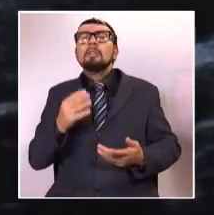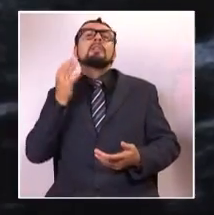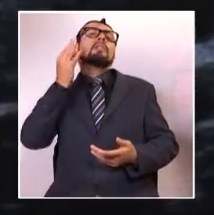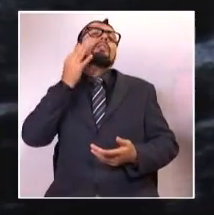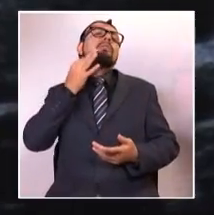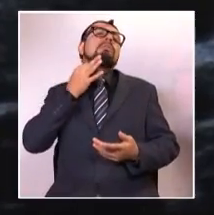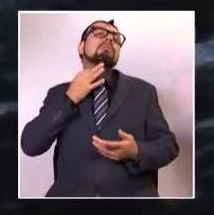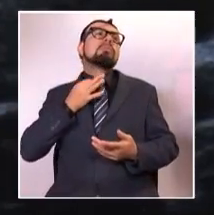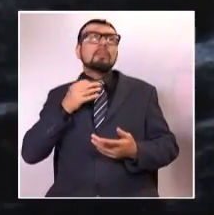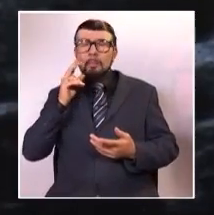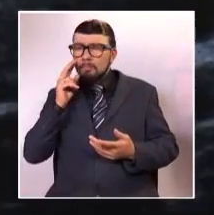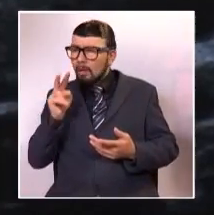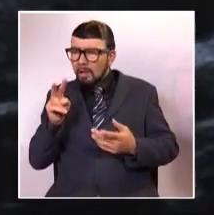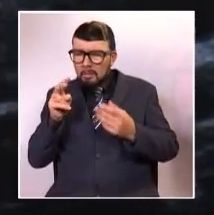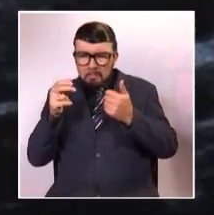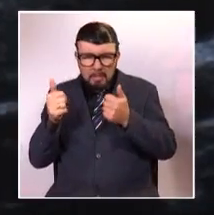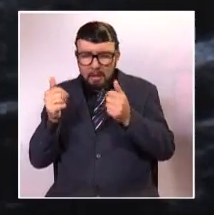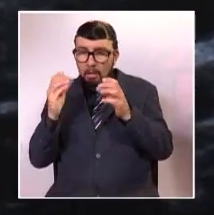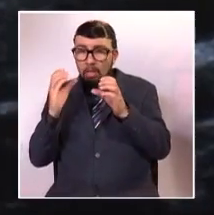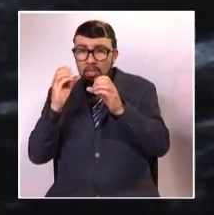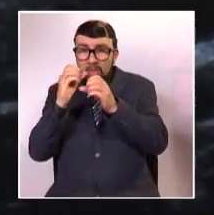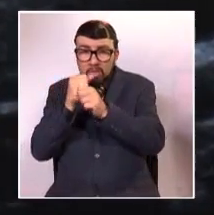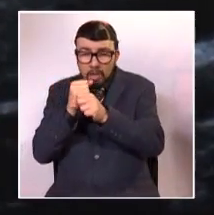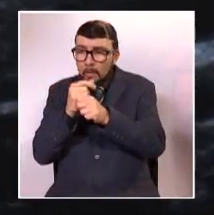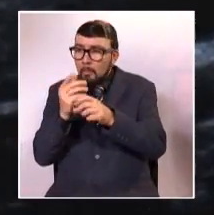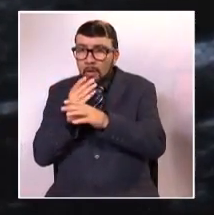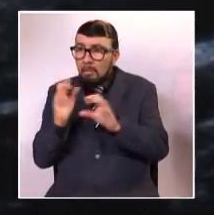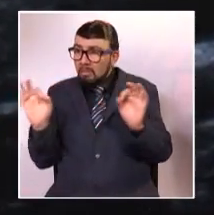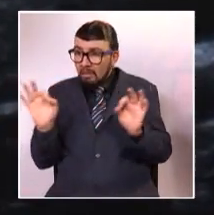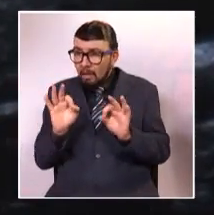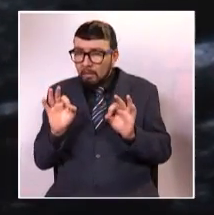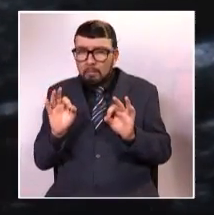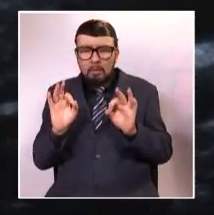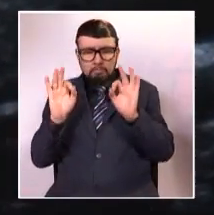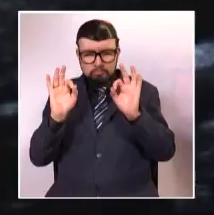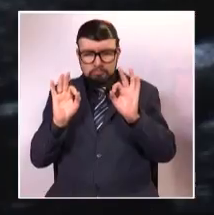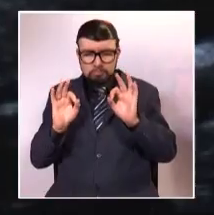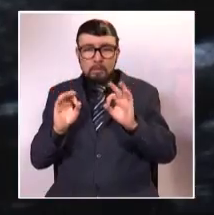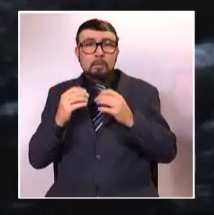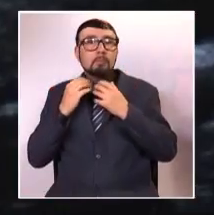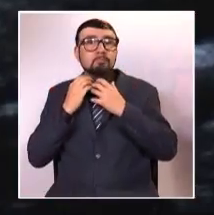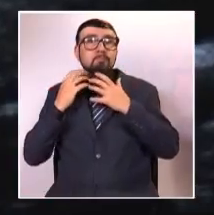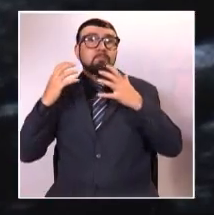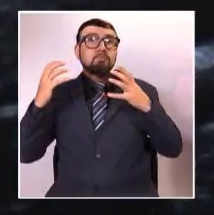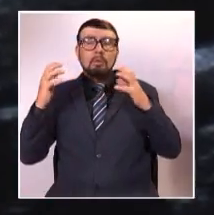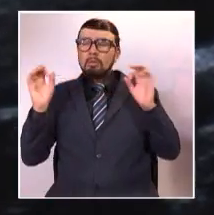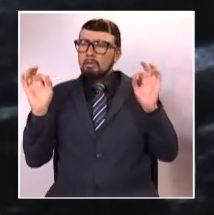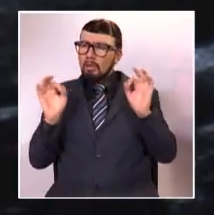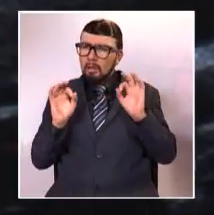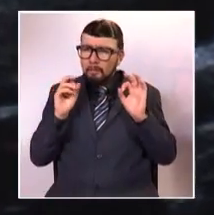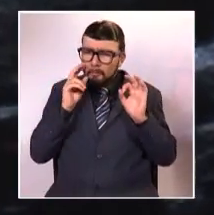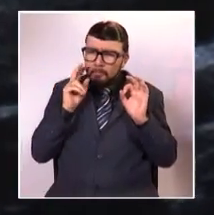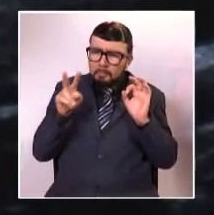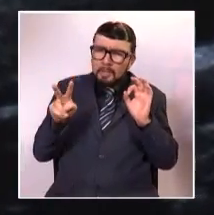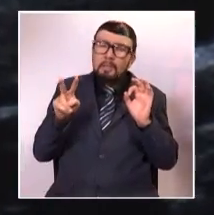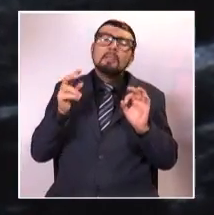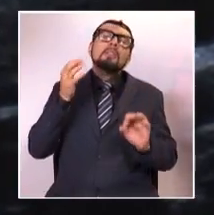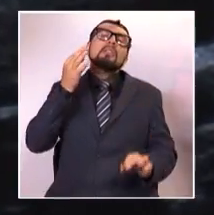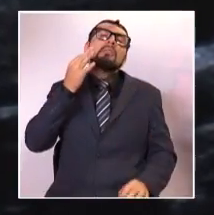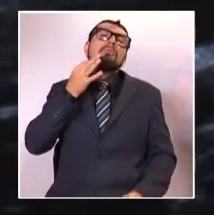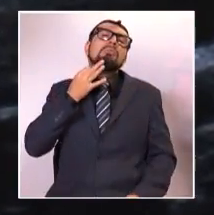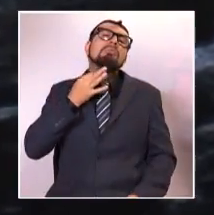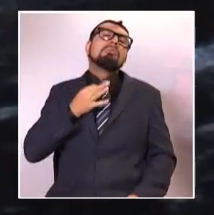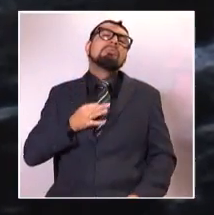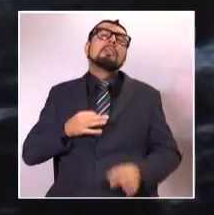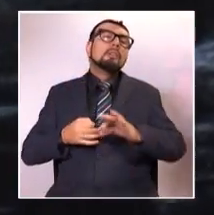placas de arteriosclerosis en las paredes del vaso, que no estén dilatados. En este caso vemos que tanto la